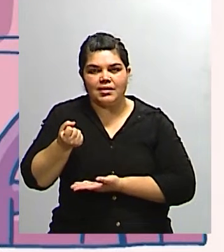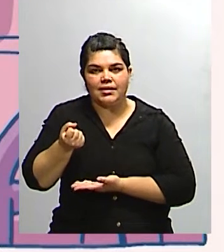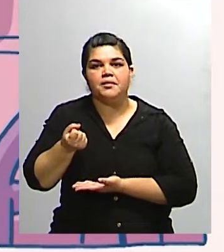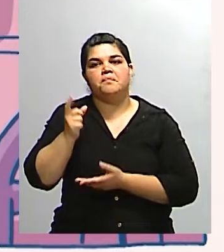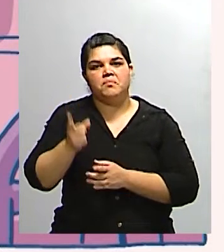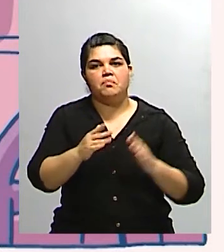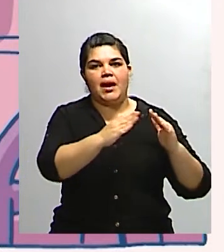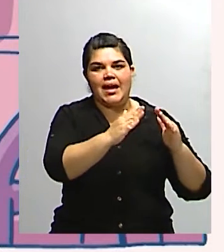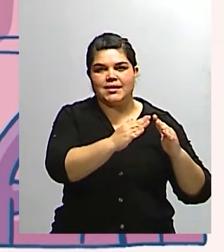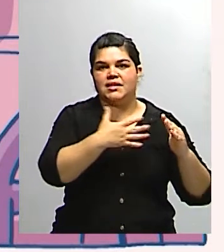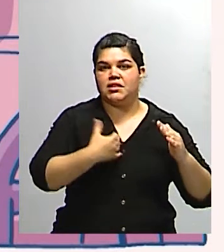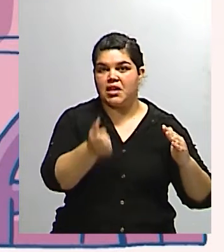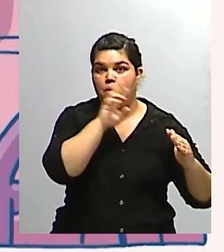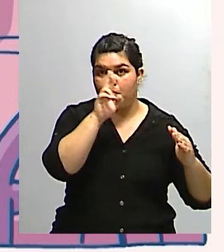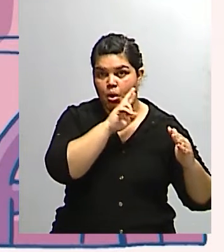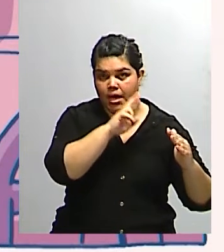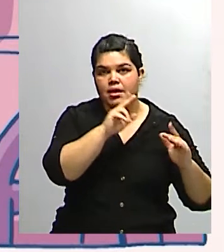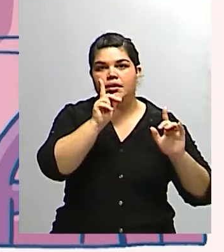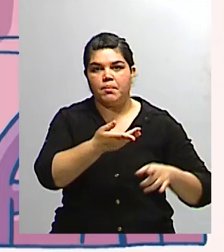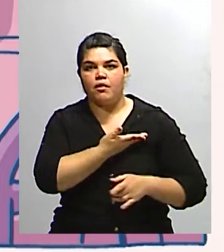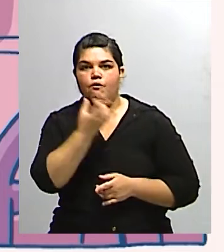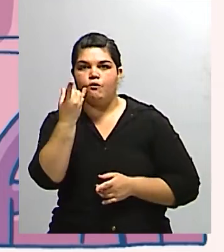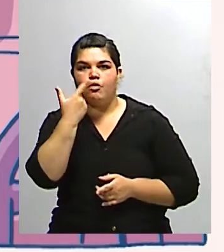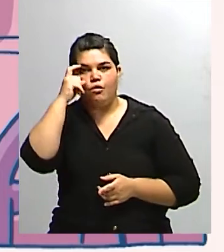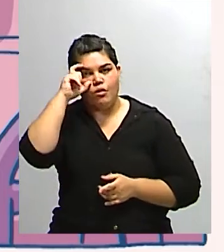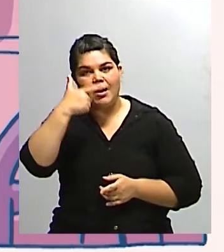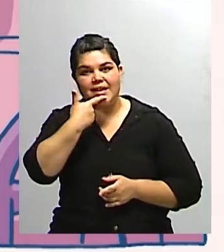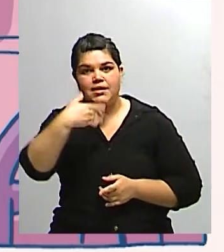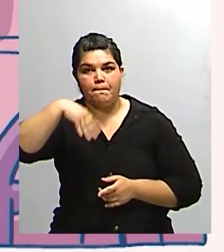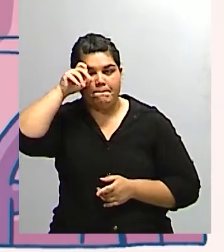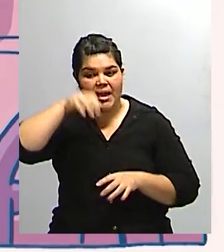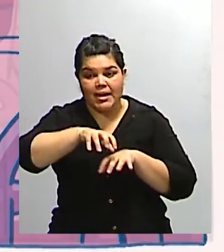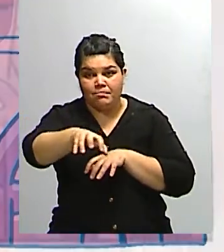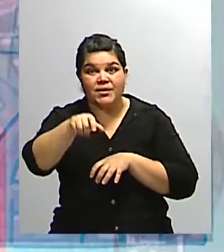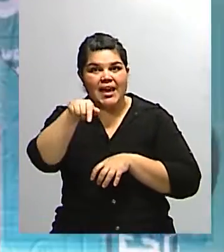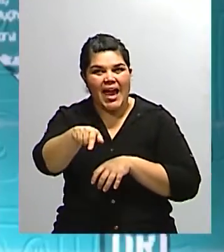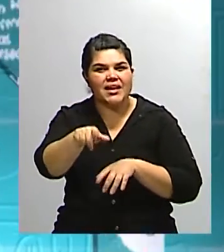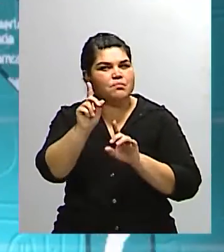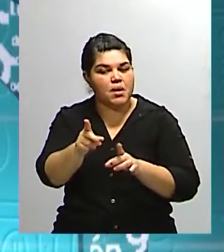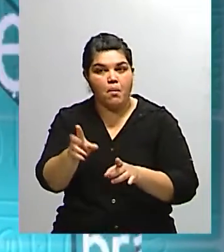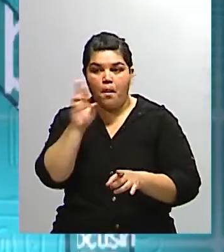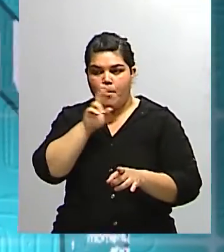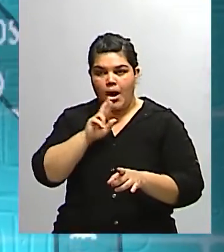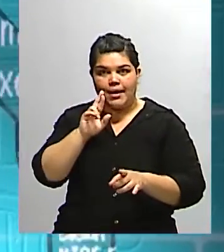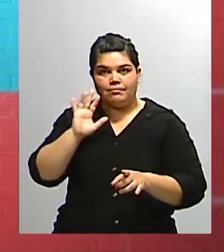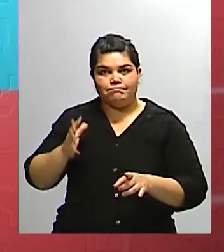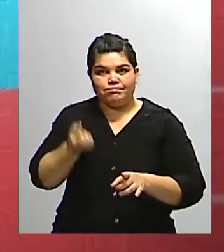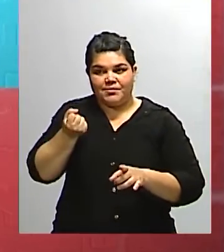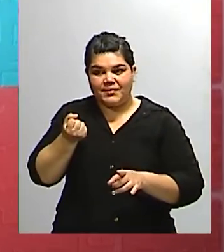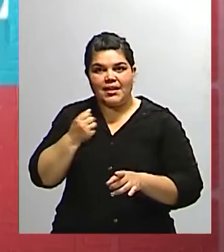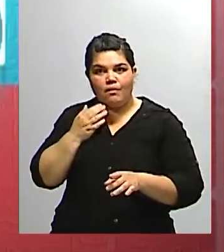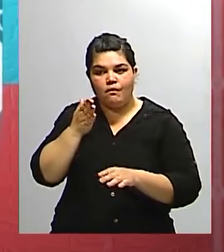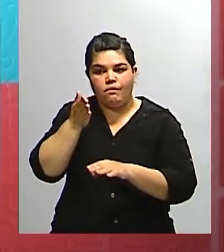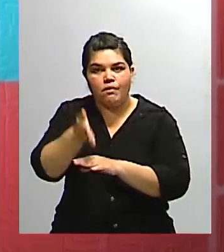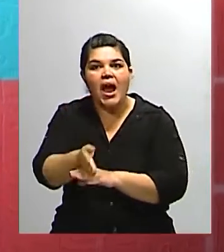de Salud de la Mujer, incluso hay un convenio con Fuesmen, donde las mujeres que se detectan algo van y se hacen el